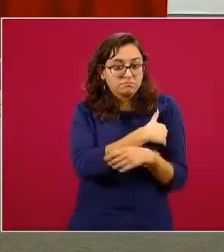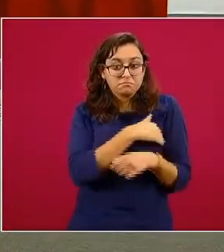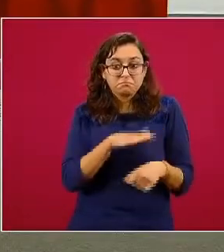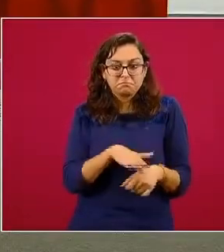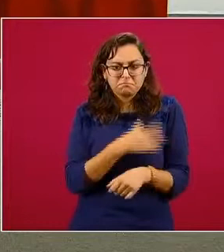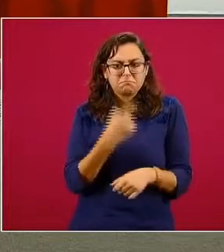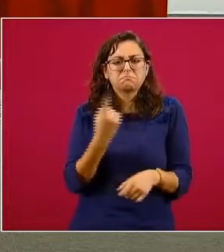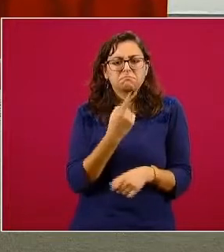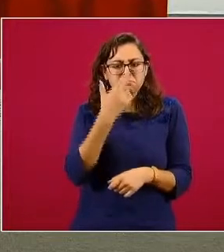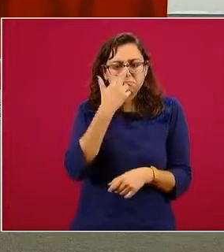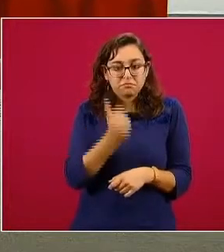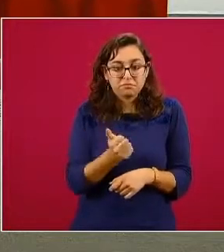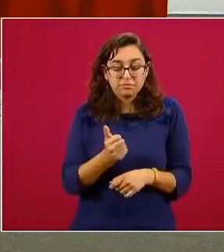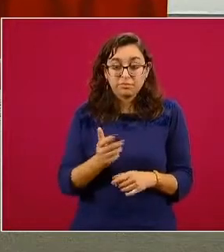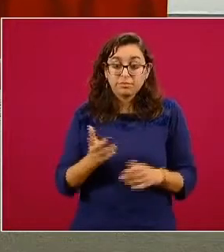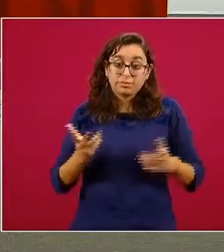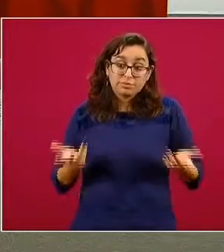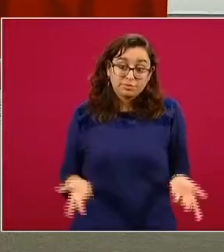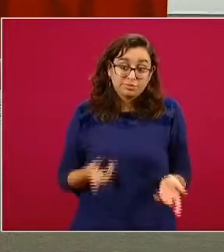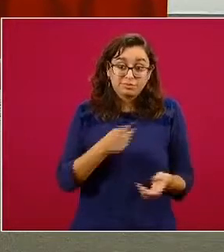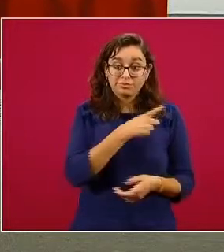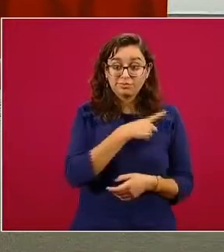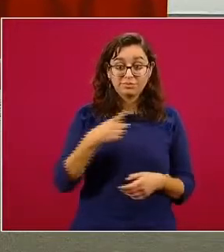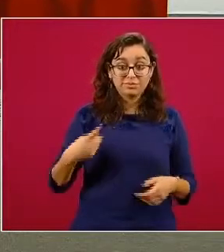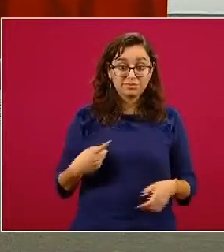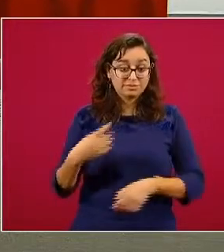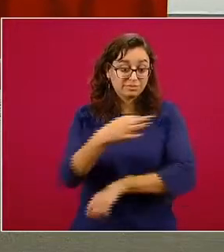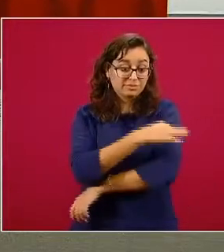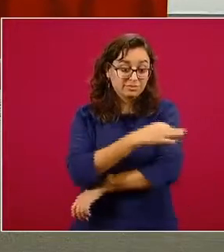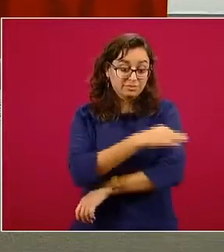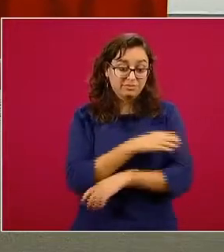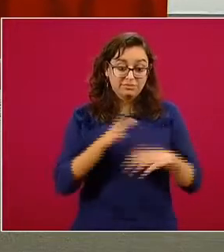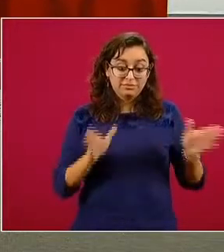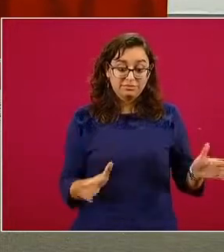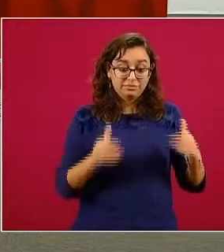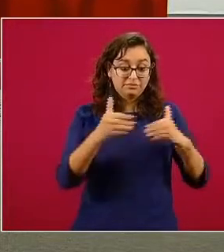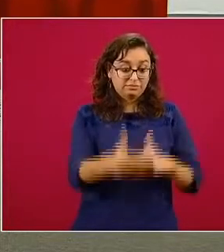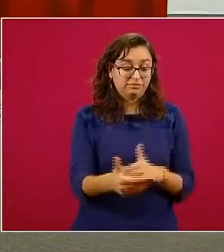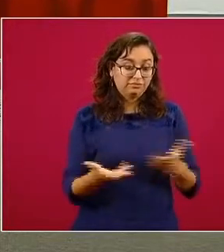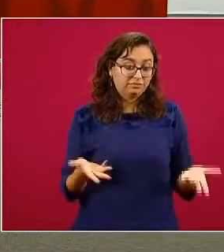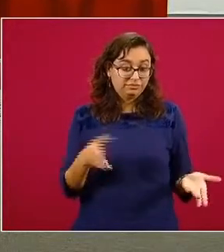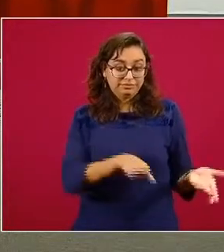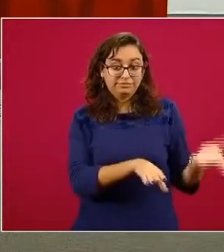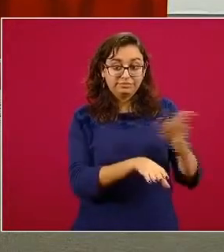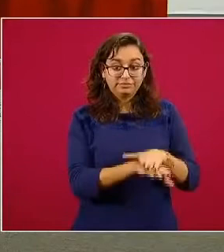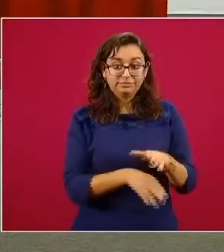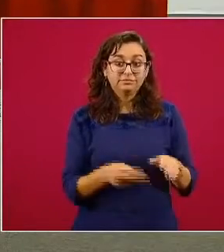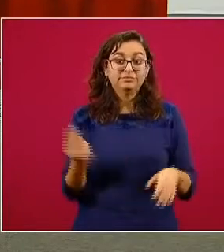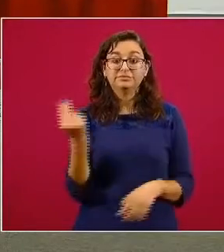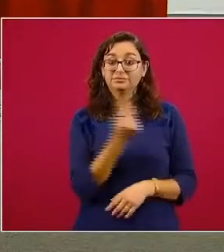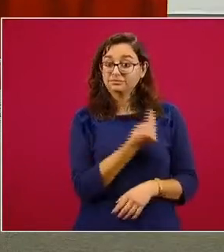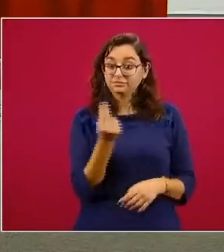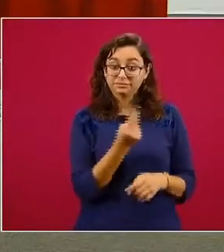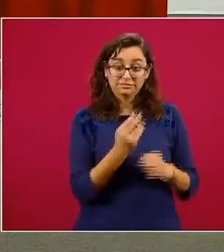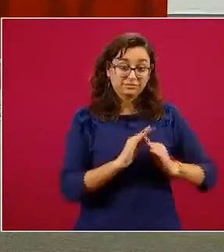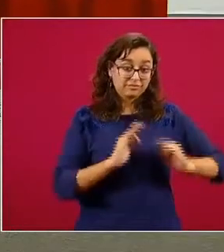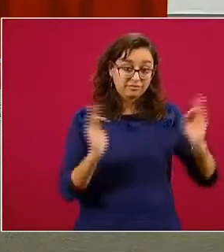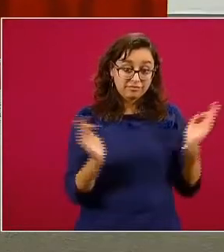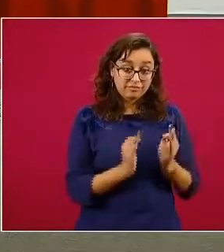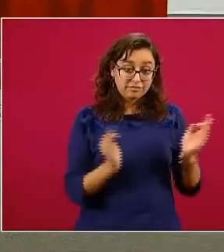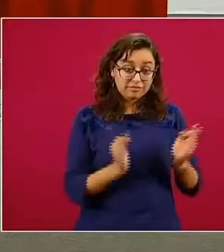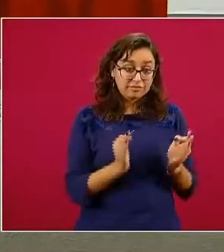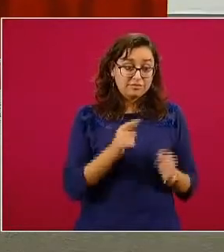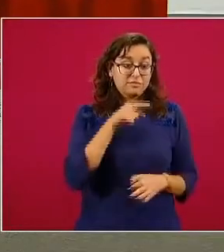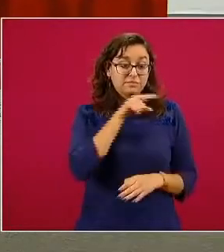los productos hay que empaquetarlos, algunos de ellos necesitan refrigeración, y los proveedores